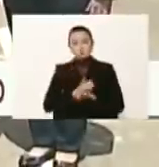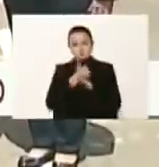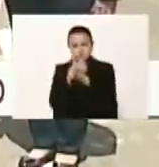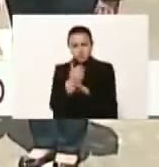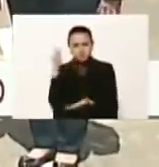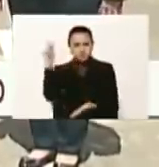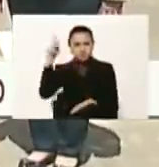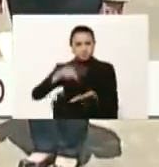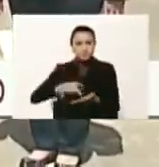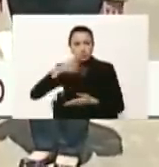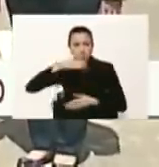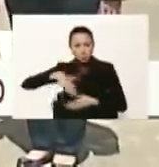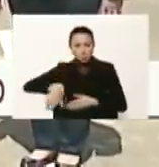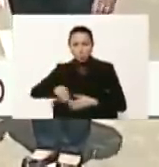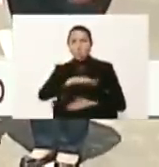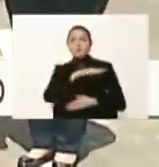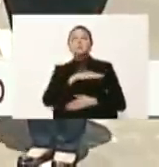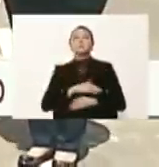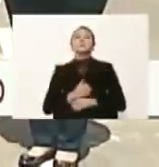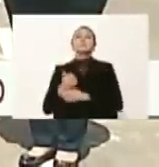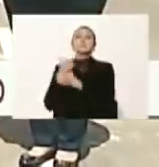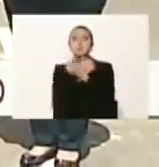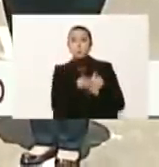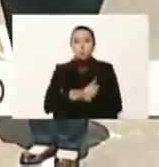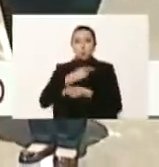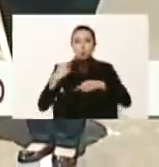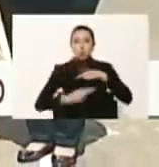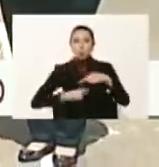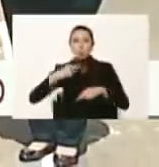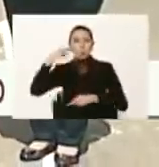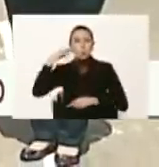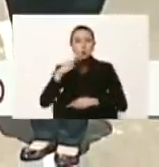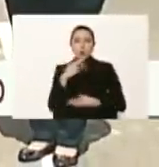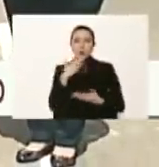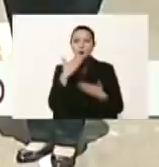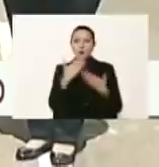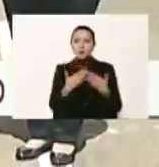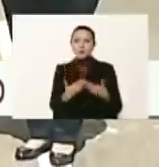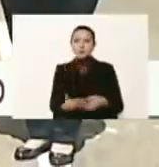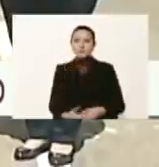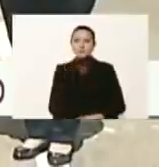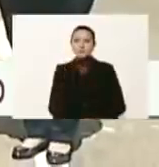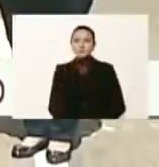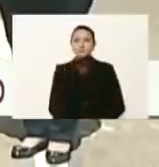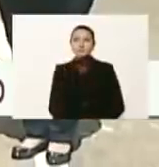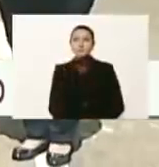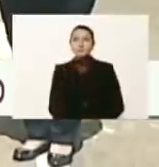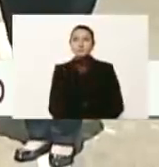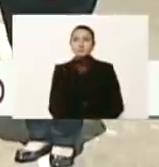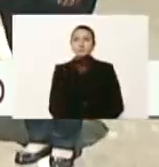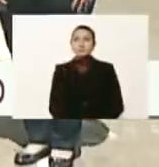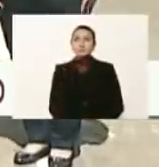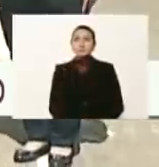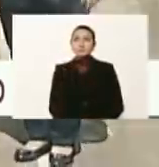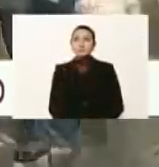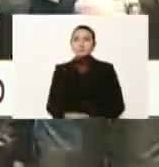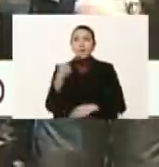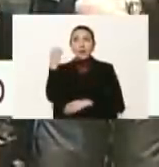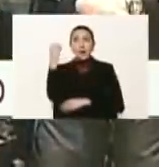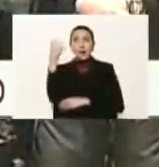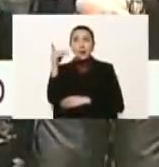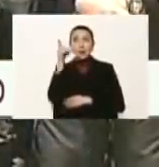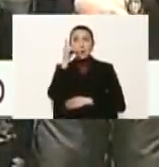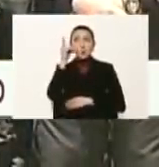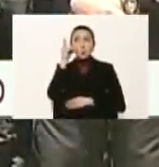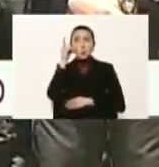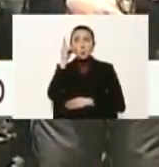pueblo venezolano y con el amor de la Revolución Bolivariana. Muchísimas gracias. Bien, eran las declaraciones de la vicepresidenta ejecutiva Delcy